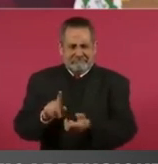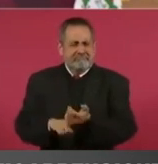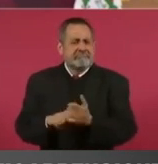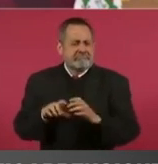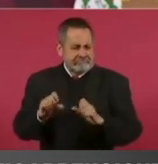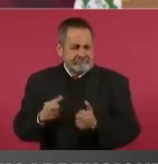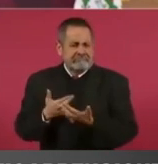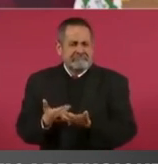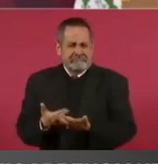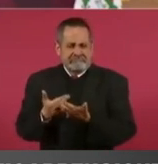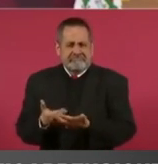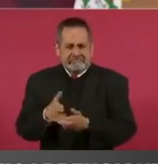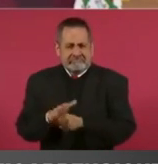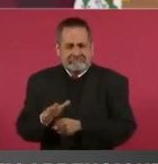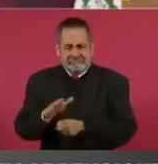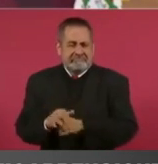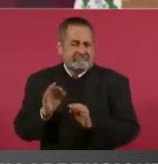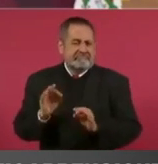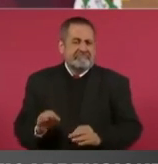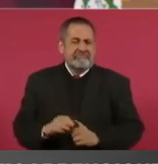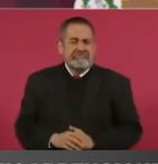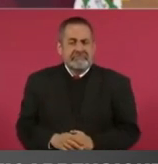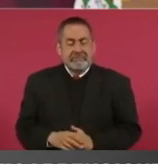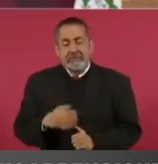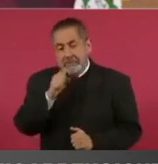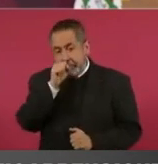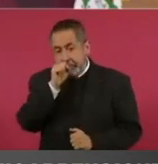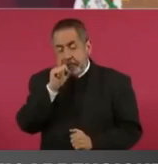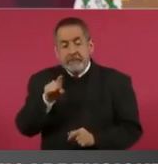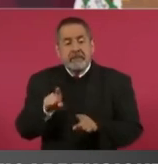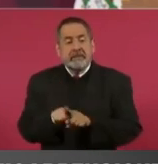Alcanza el presupuesto. Y además,